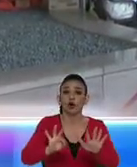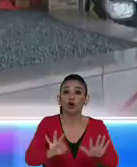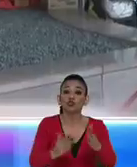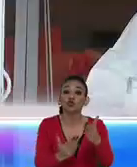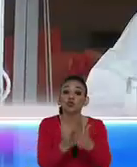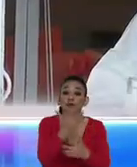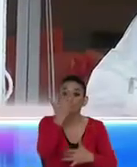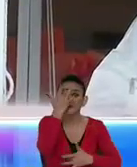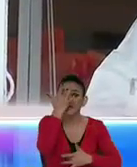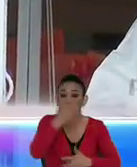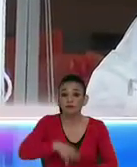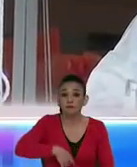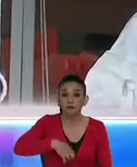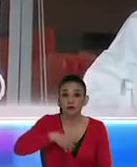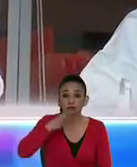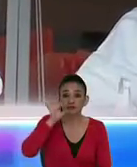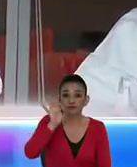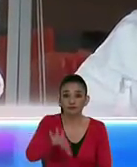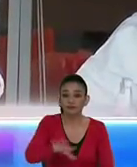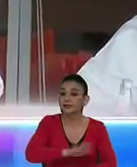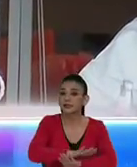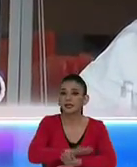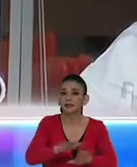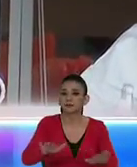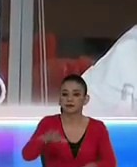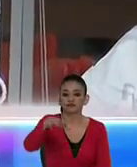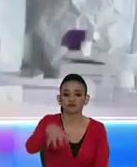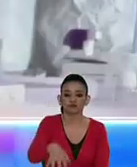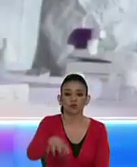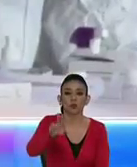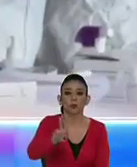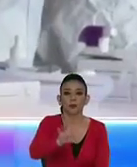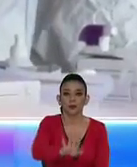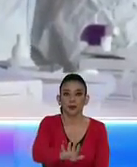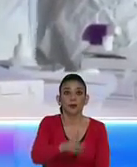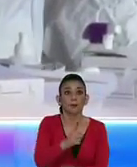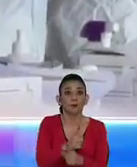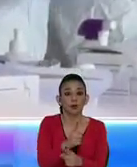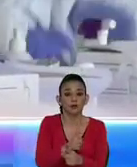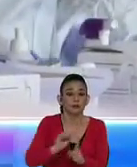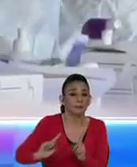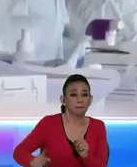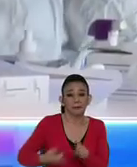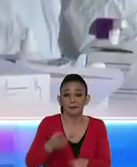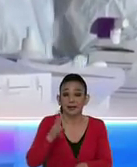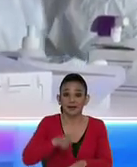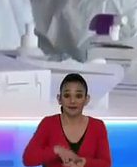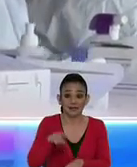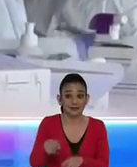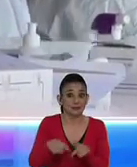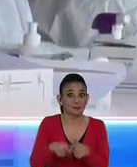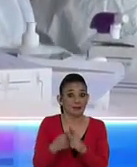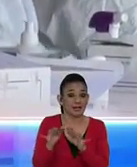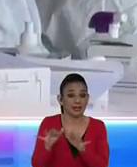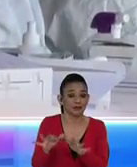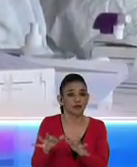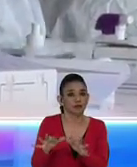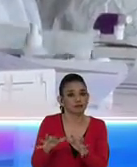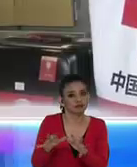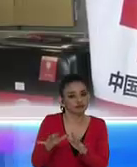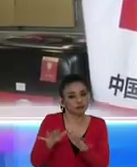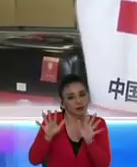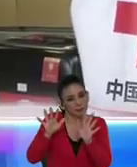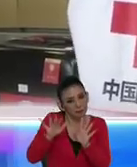infecciones de coronavirus se registraron en la provincia de Hubei, lo que supone la primera vez que el epicentro de la pandemia registra un